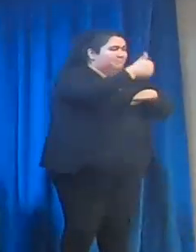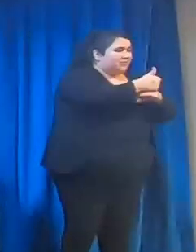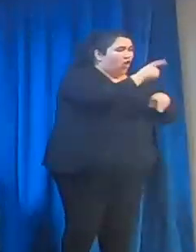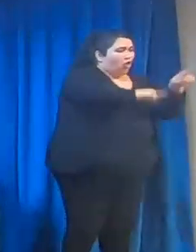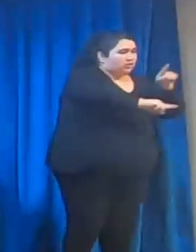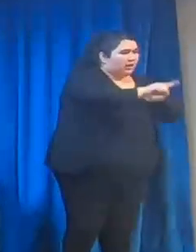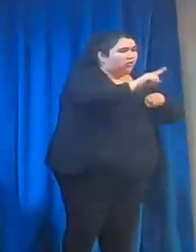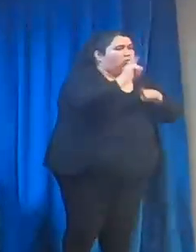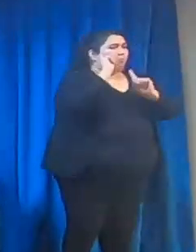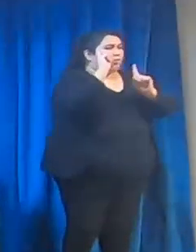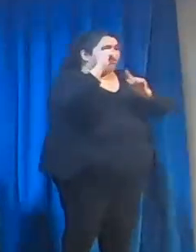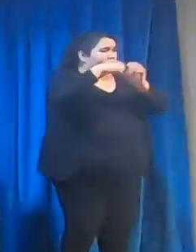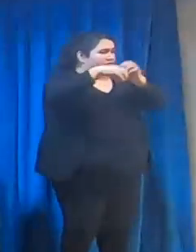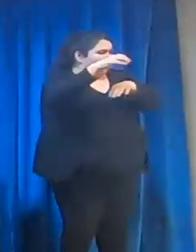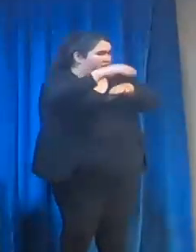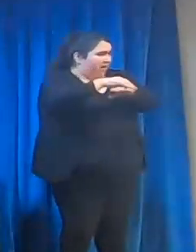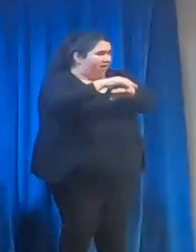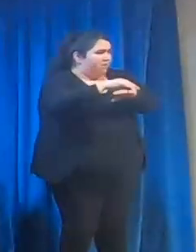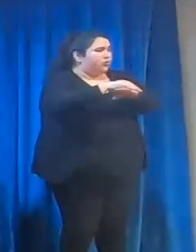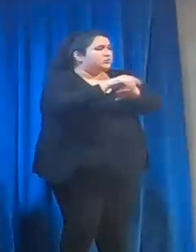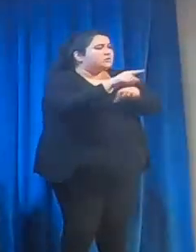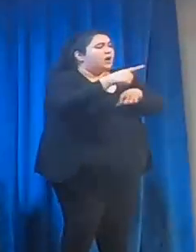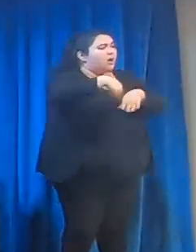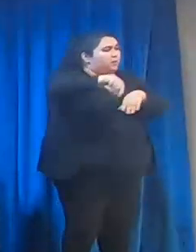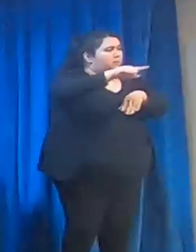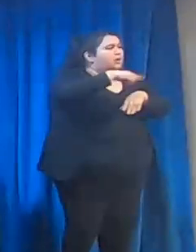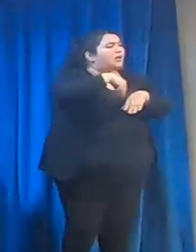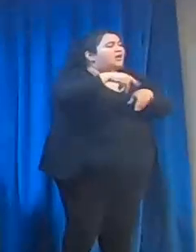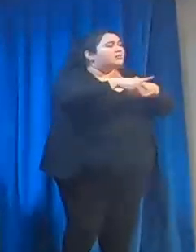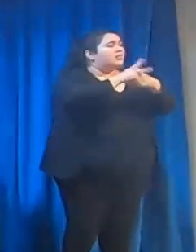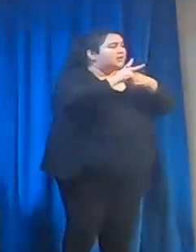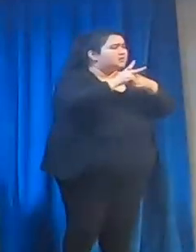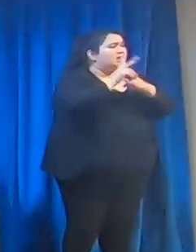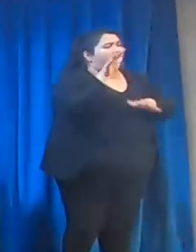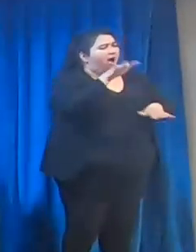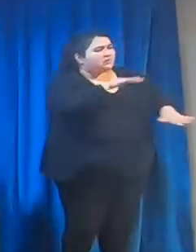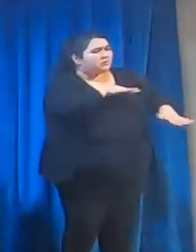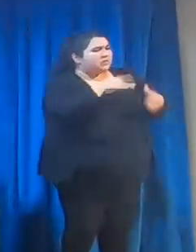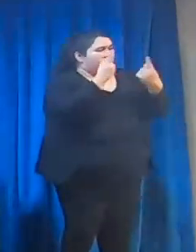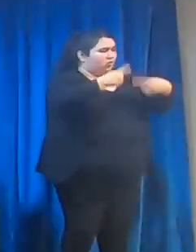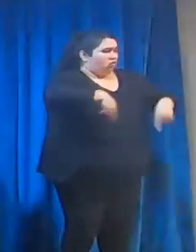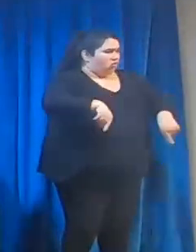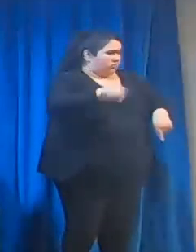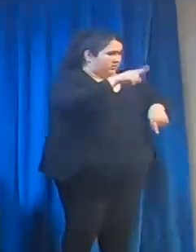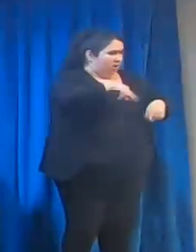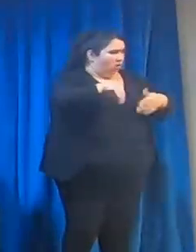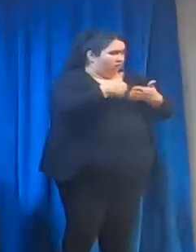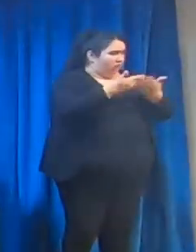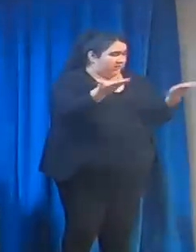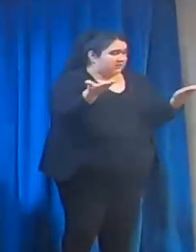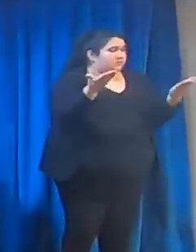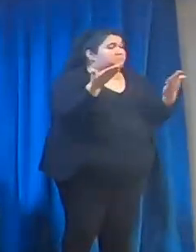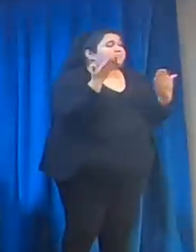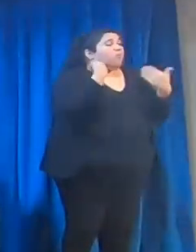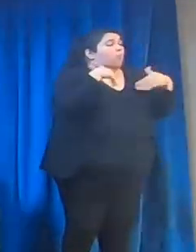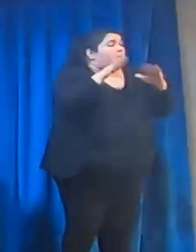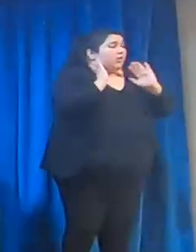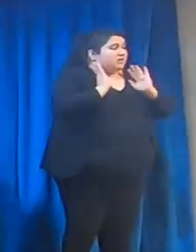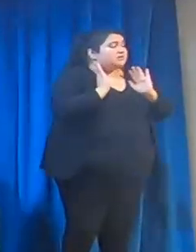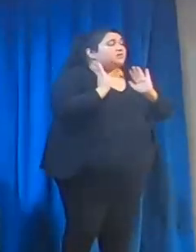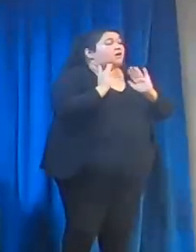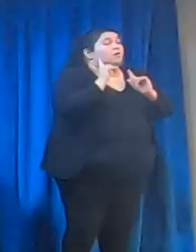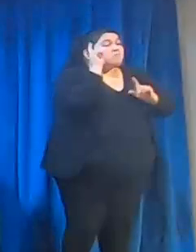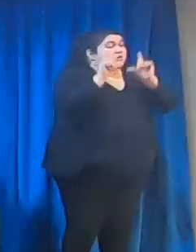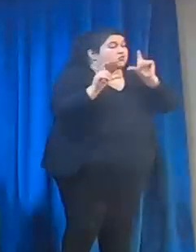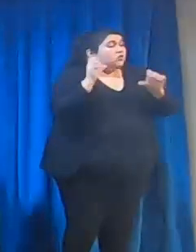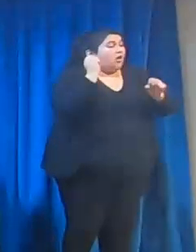hay profesores a cargo que son responsables de los talleres y las actividades que ahí se ofrecen. Podría decirse que quienes